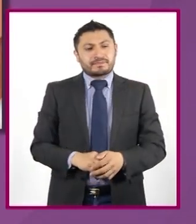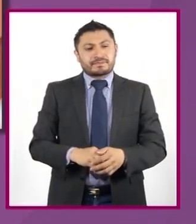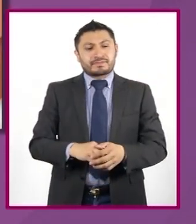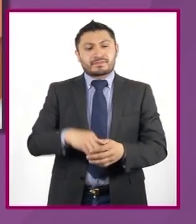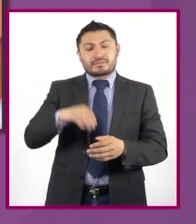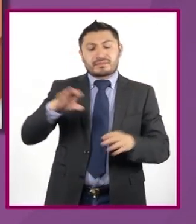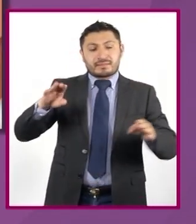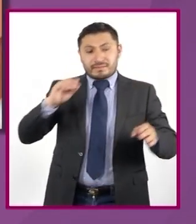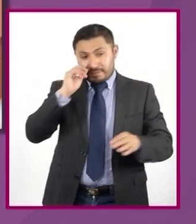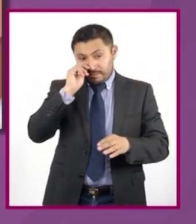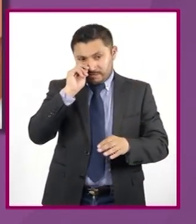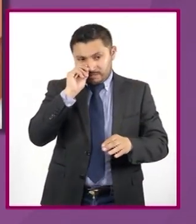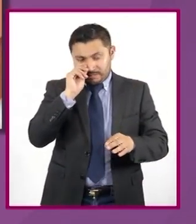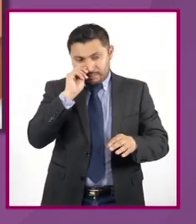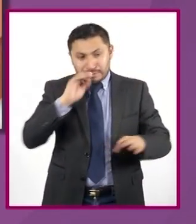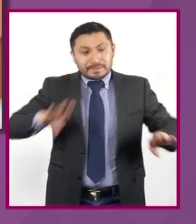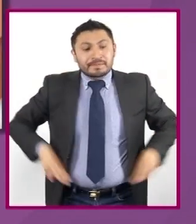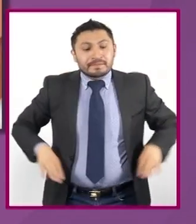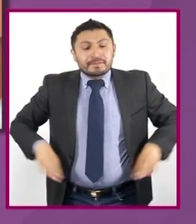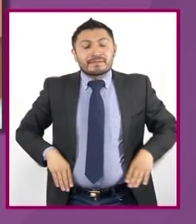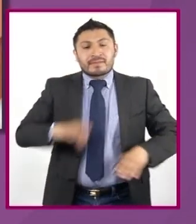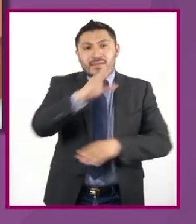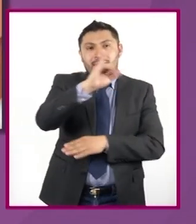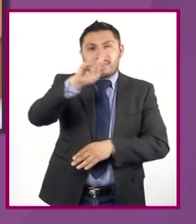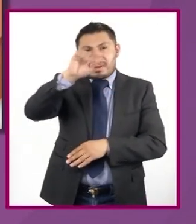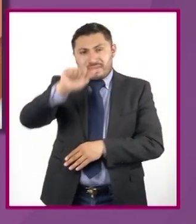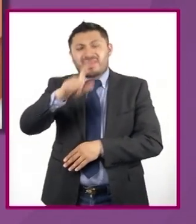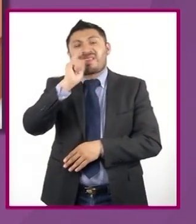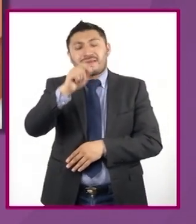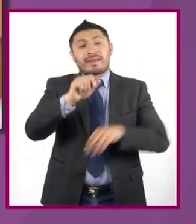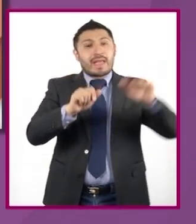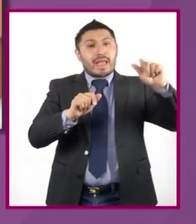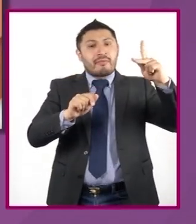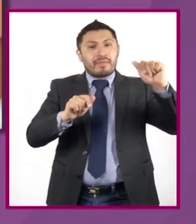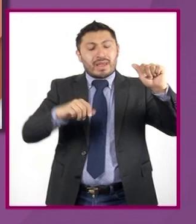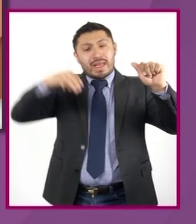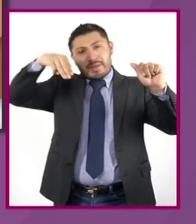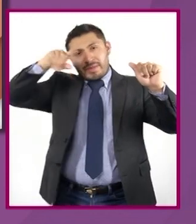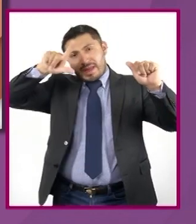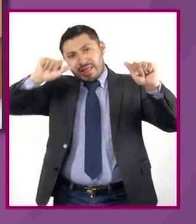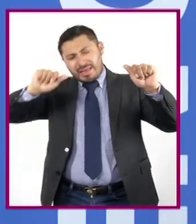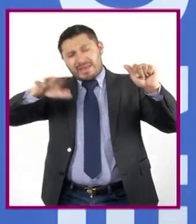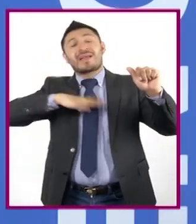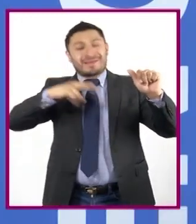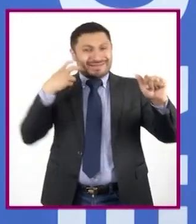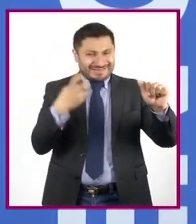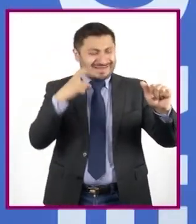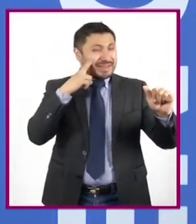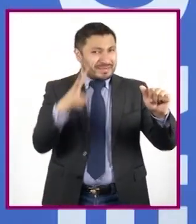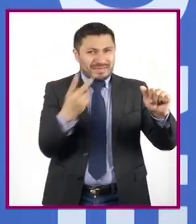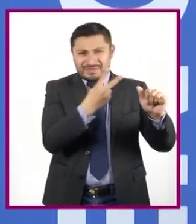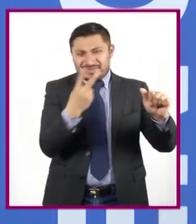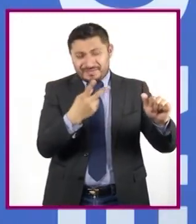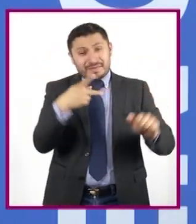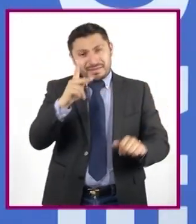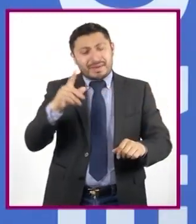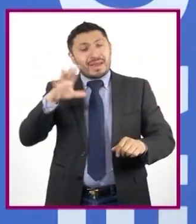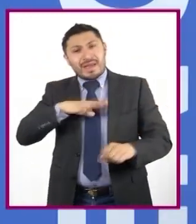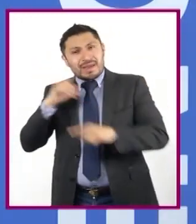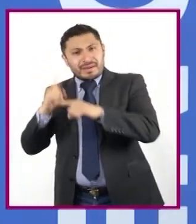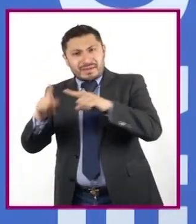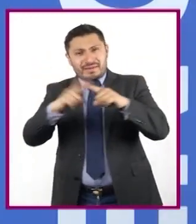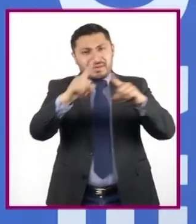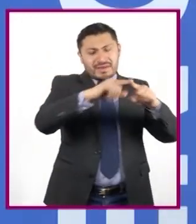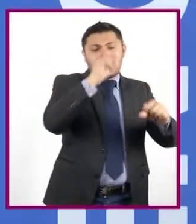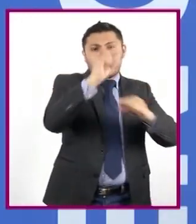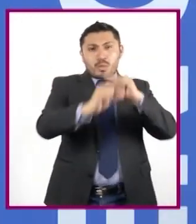estilos de citación que vimos fueron el APA y el MLA, aunque hay otros más que irán conociendo